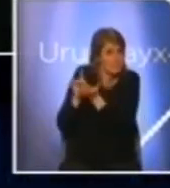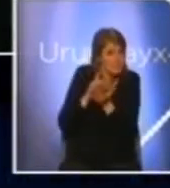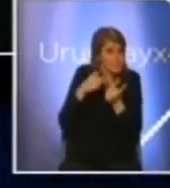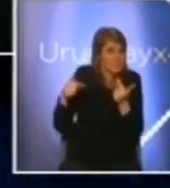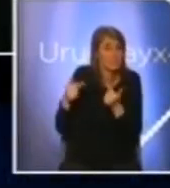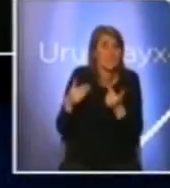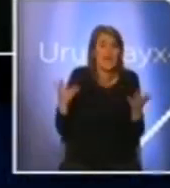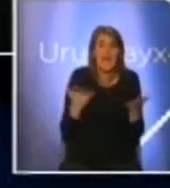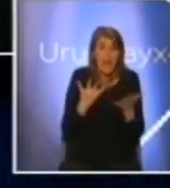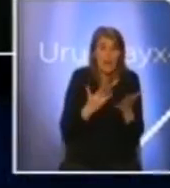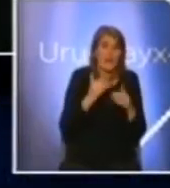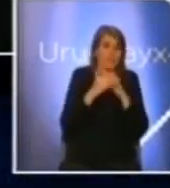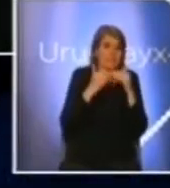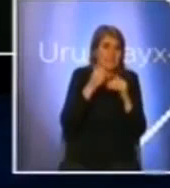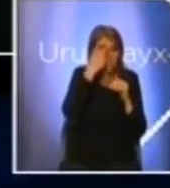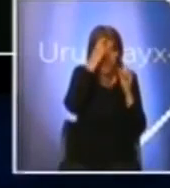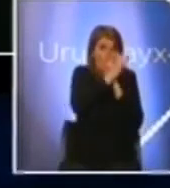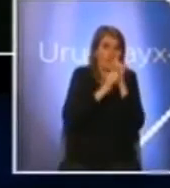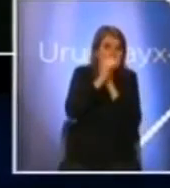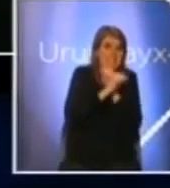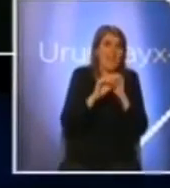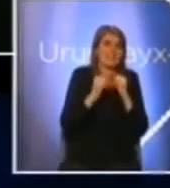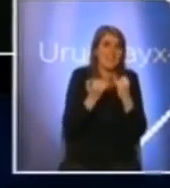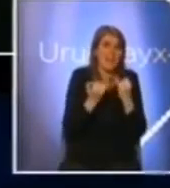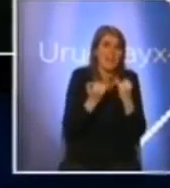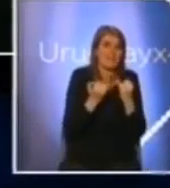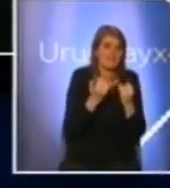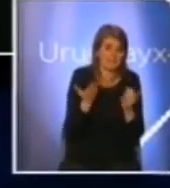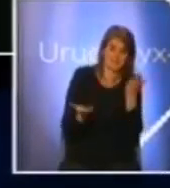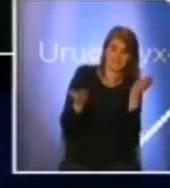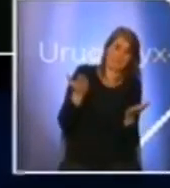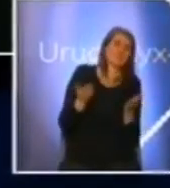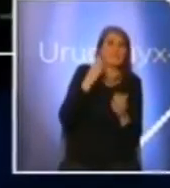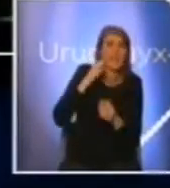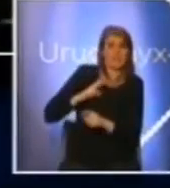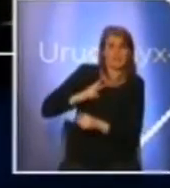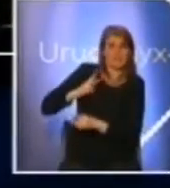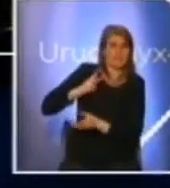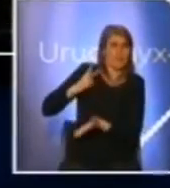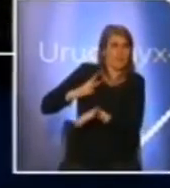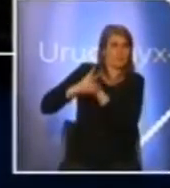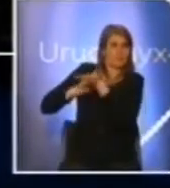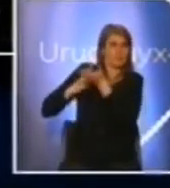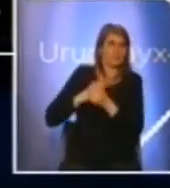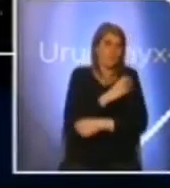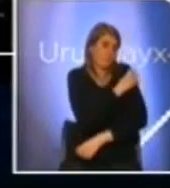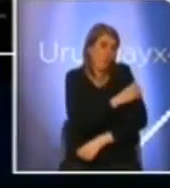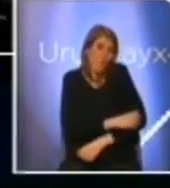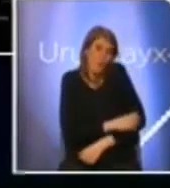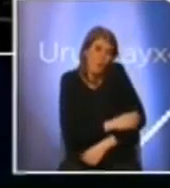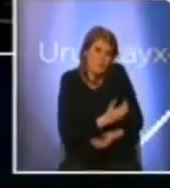está produciendo algún efecto, por ejemplo, la creciente diferencia entre ricos y pobres es un fruto